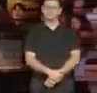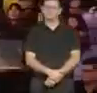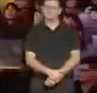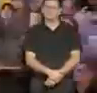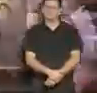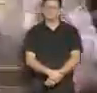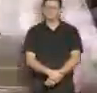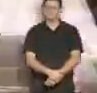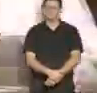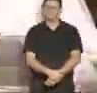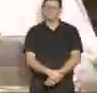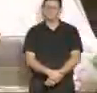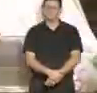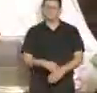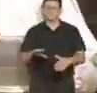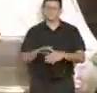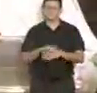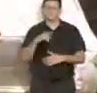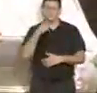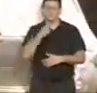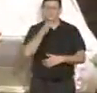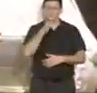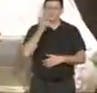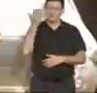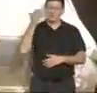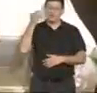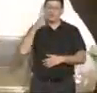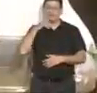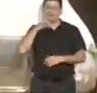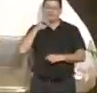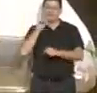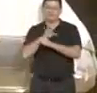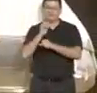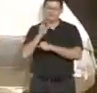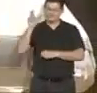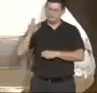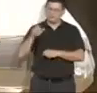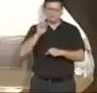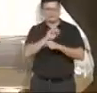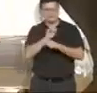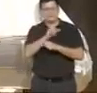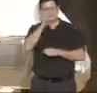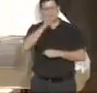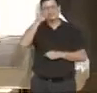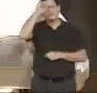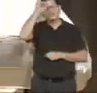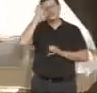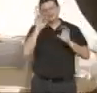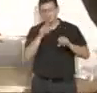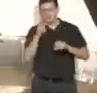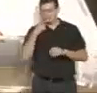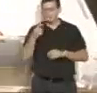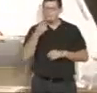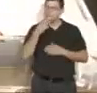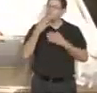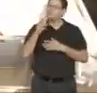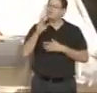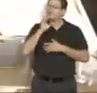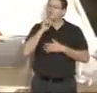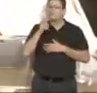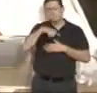O como decía aquel agudo crítico de la ideología, cuando le dijeron, sí, pero